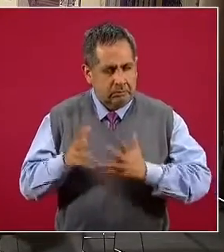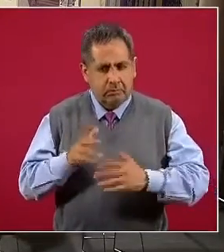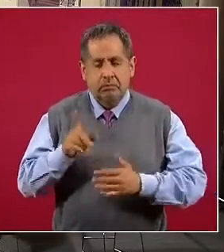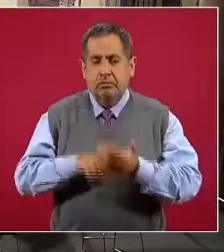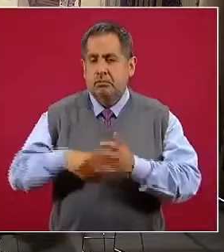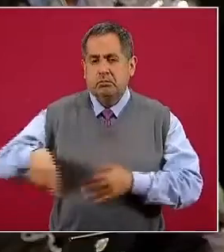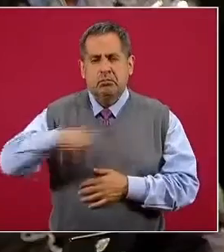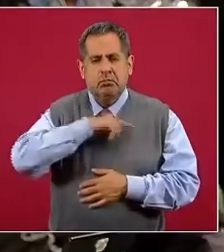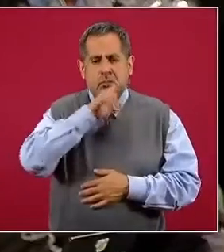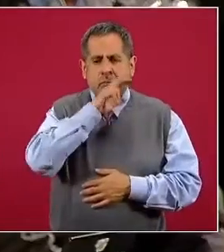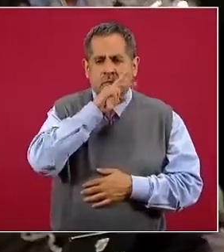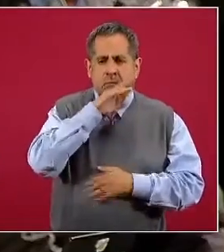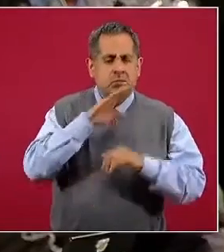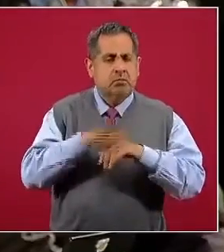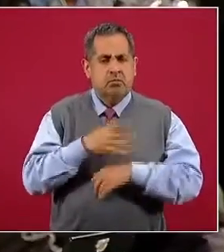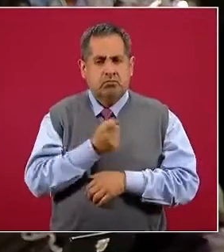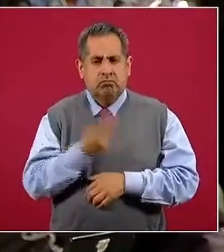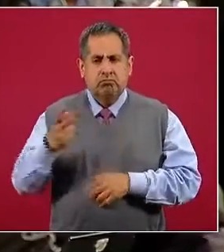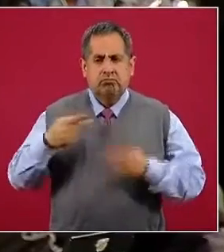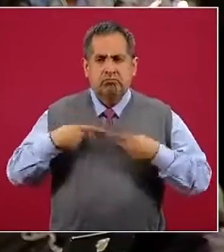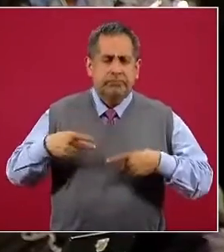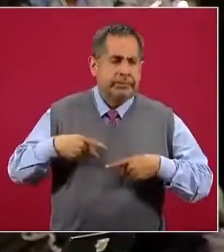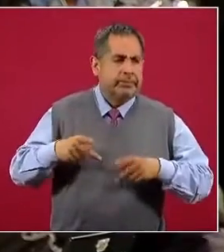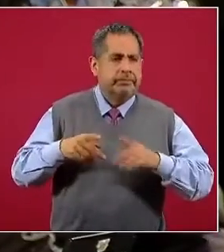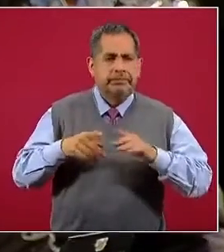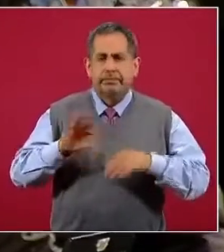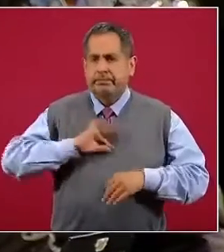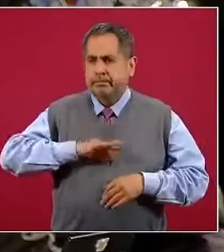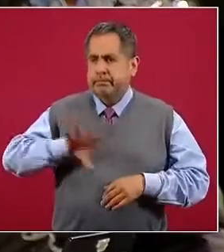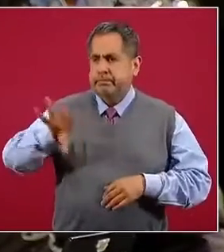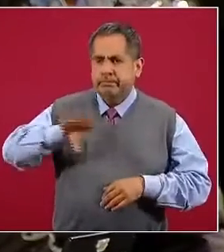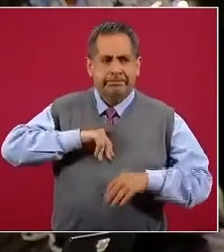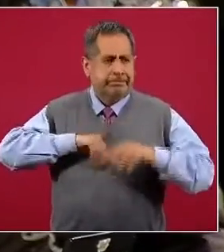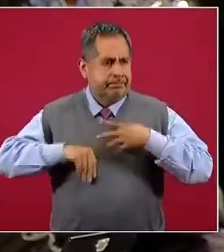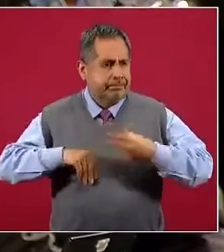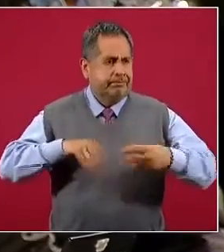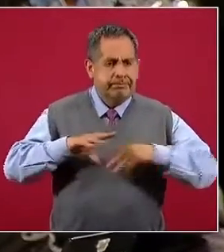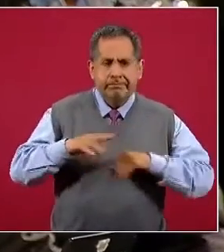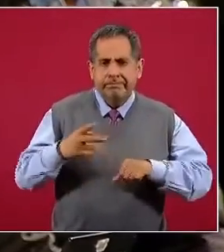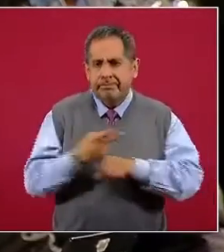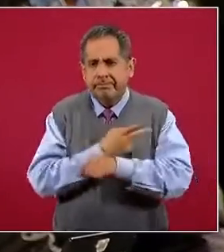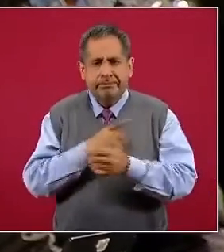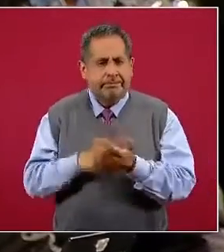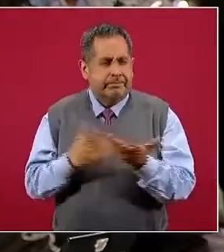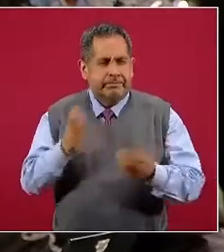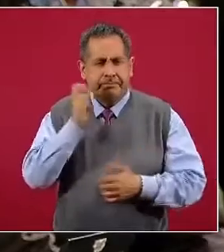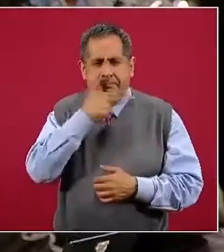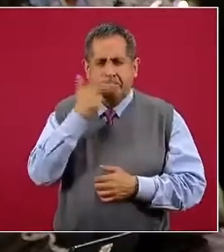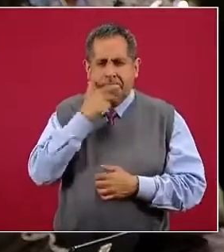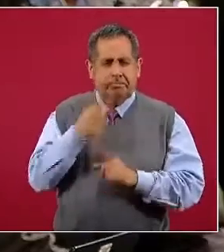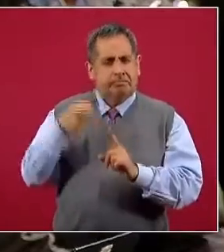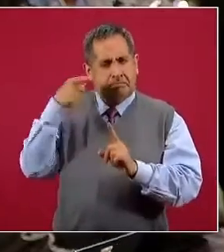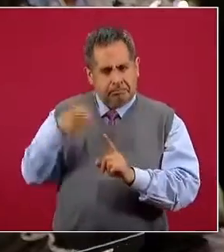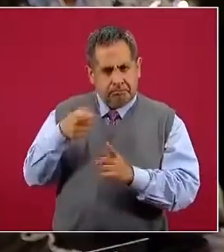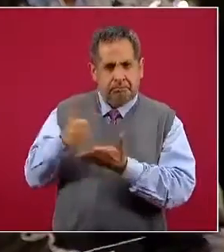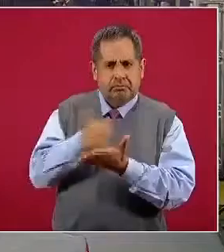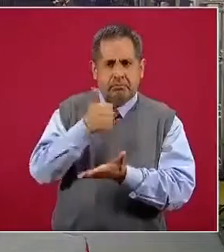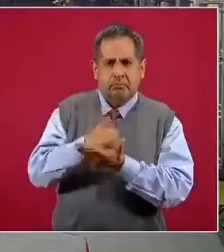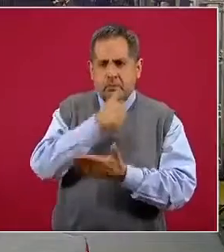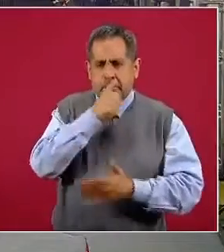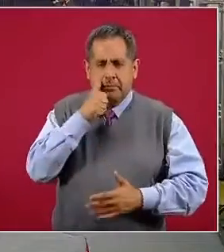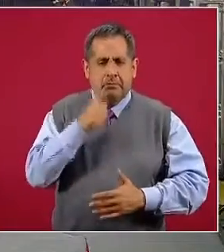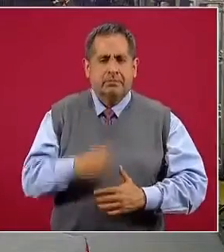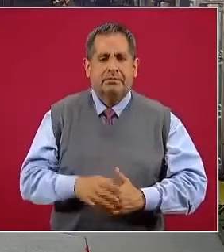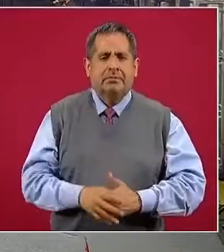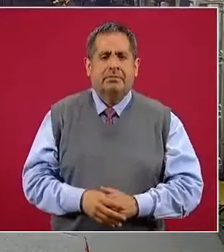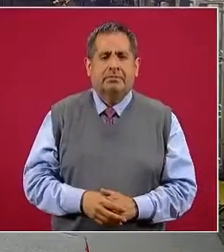cantidad de contagios que hay y luego con esto. Entonces, si nos pueden explicar un poco cómo está la situación en Chihuahua y concretamente en Ciudad Juárez. Muchas